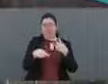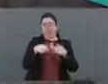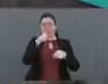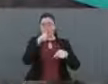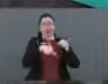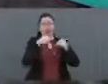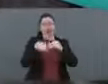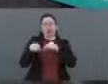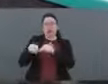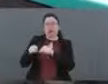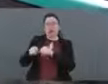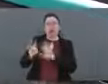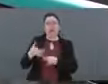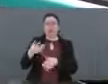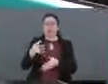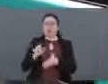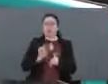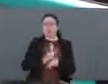componentes.